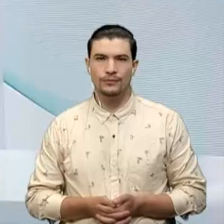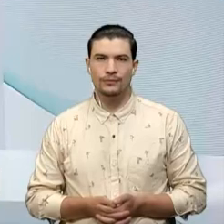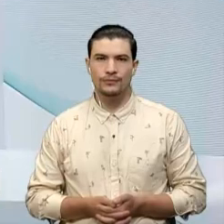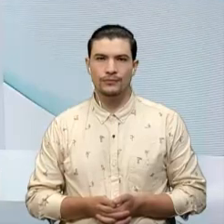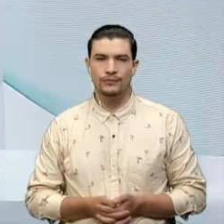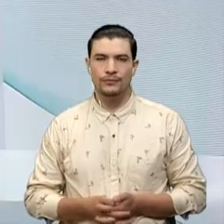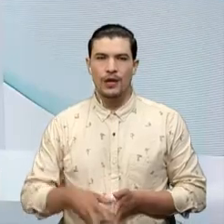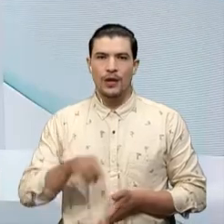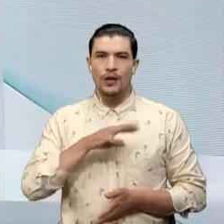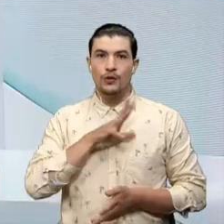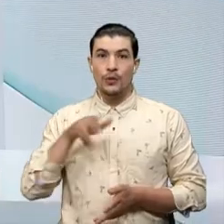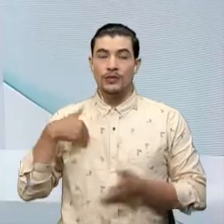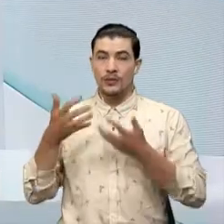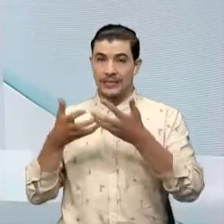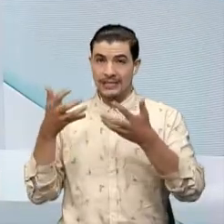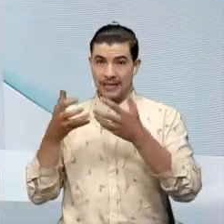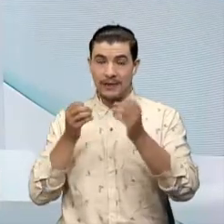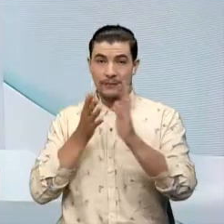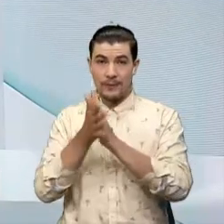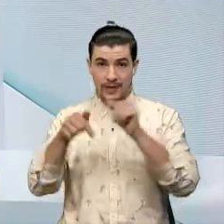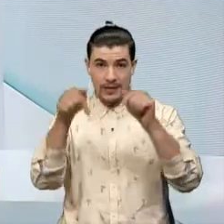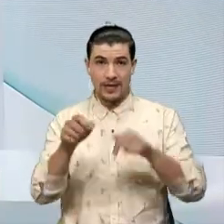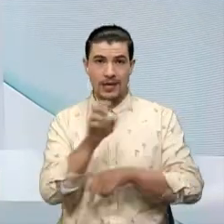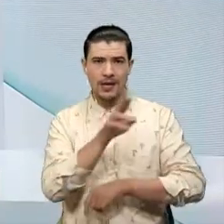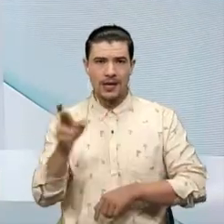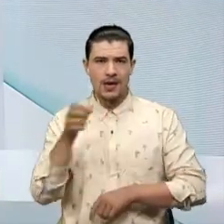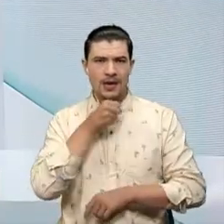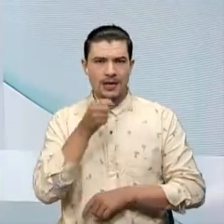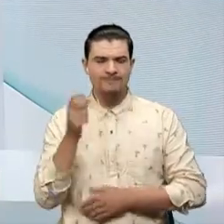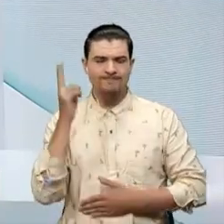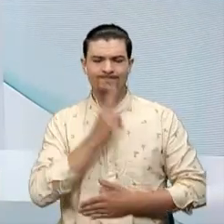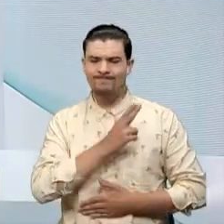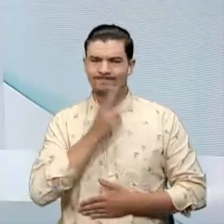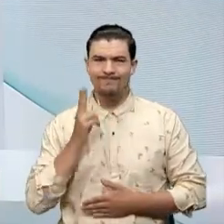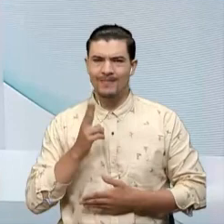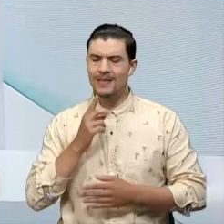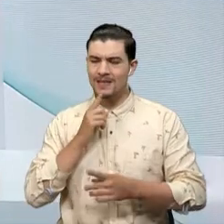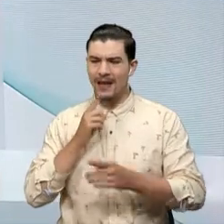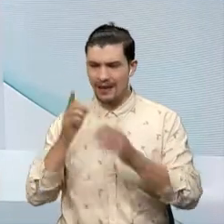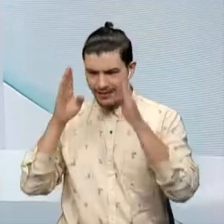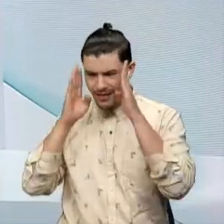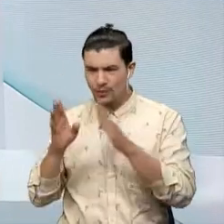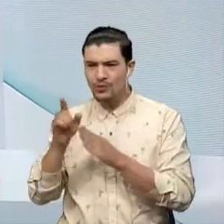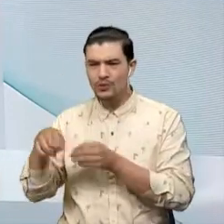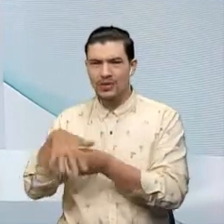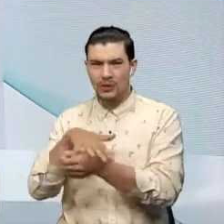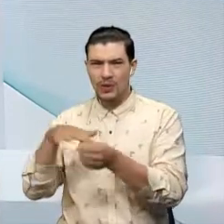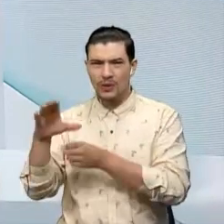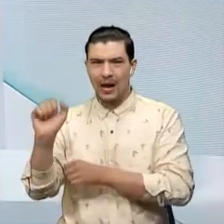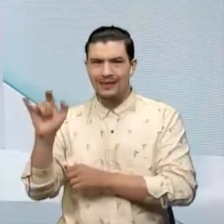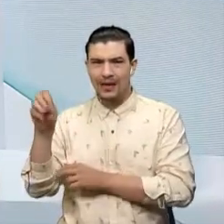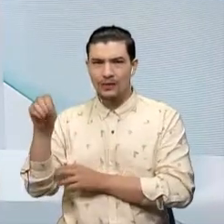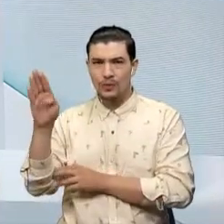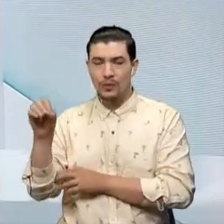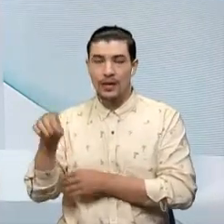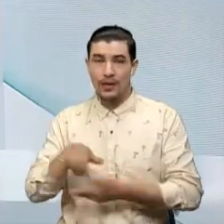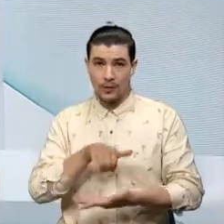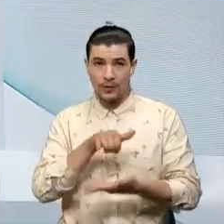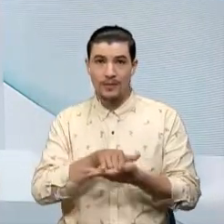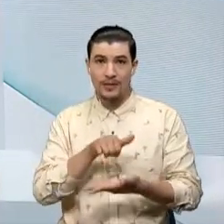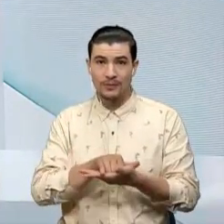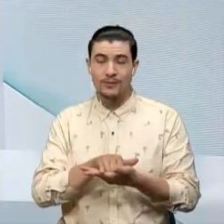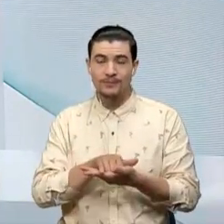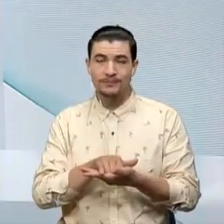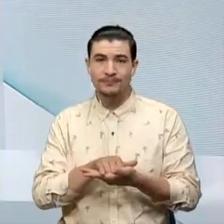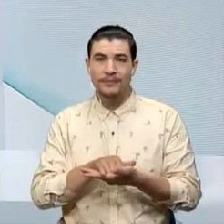y nuestro sistema informativo está comprometido con la situación difícil que se vive en la zona del catatumbo y asimismo se han visto